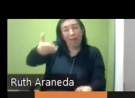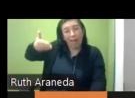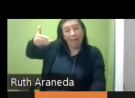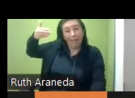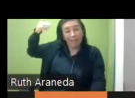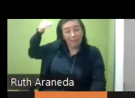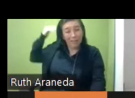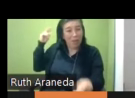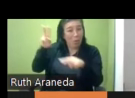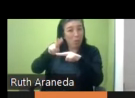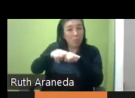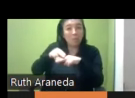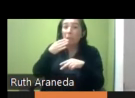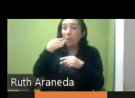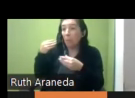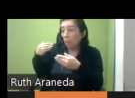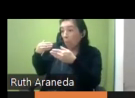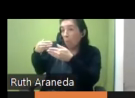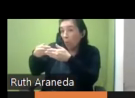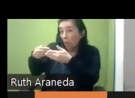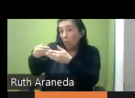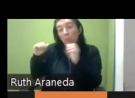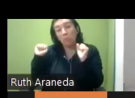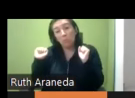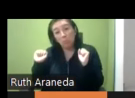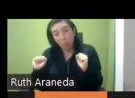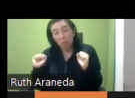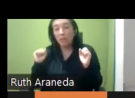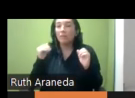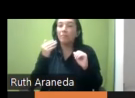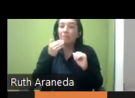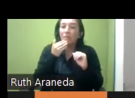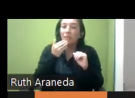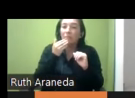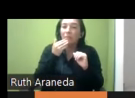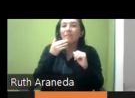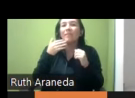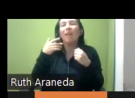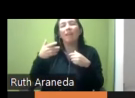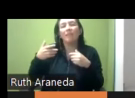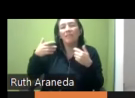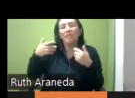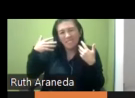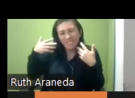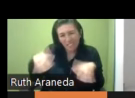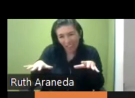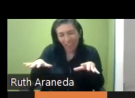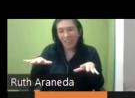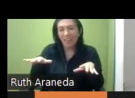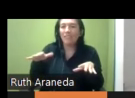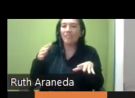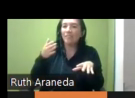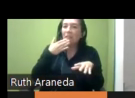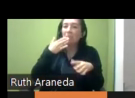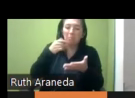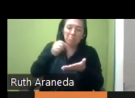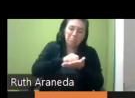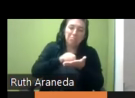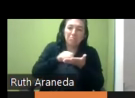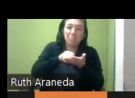un pasado un poquito más cercano donde ya existía la escritura, por